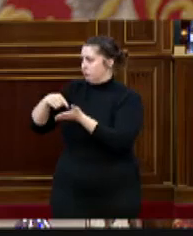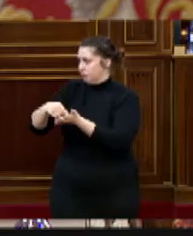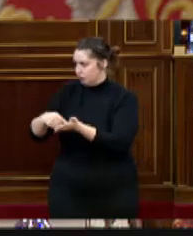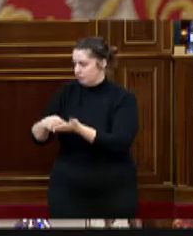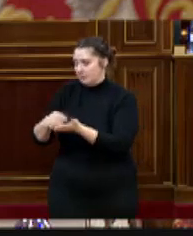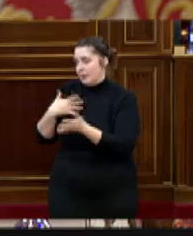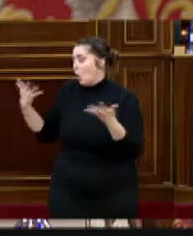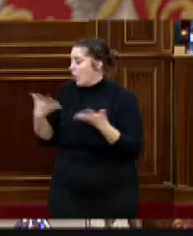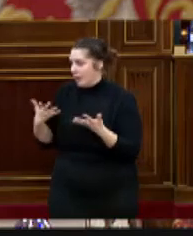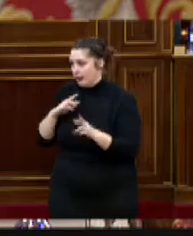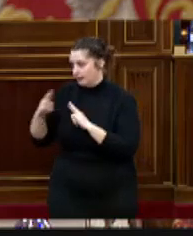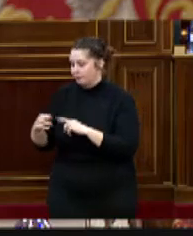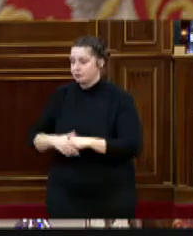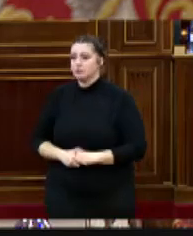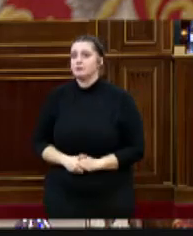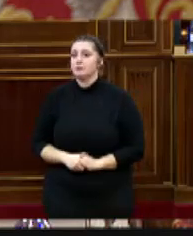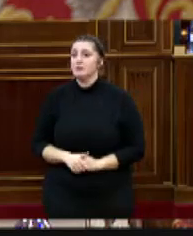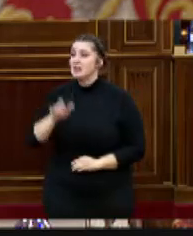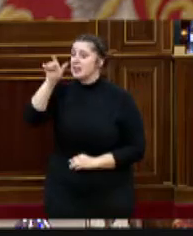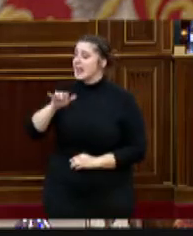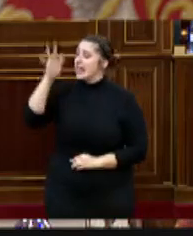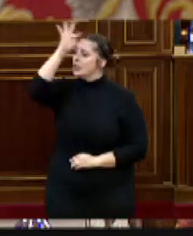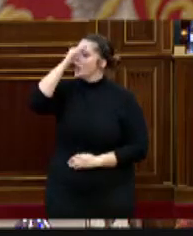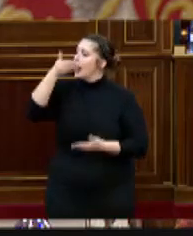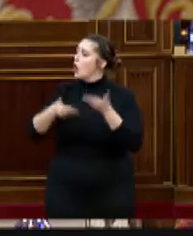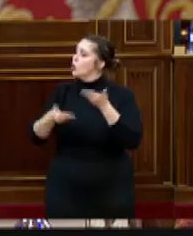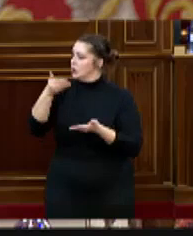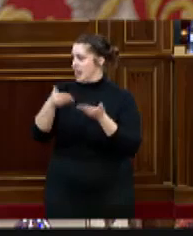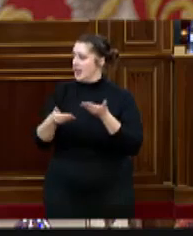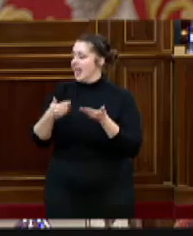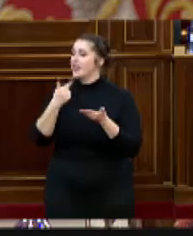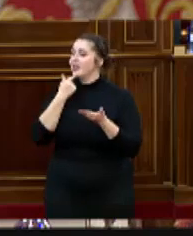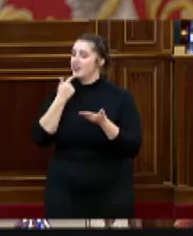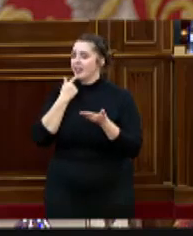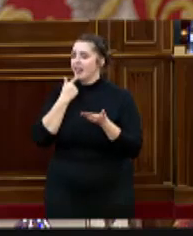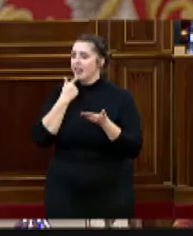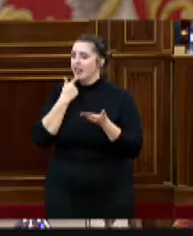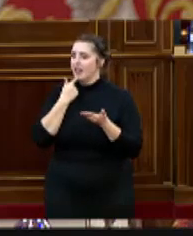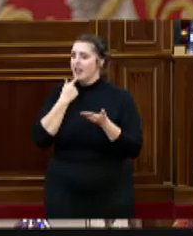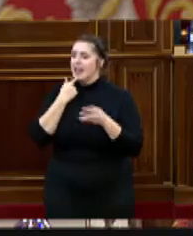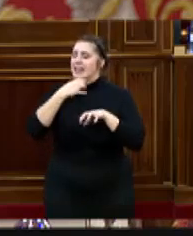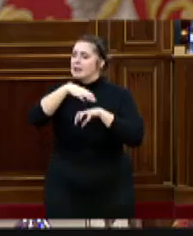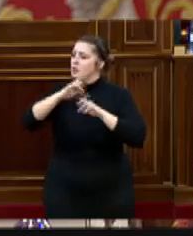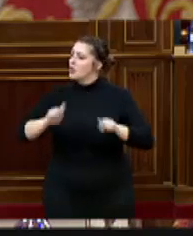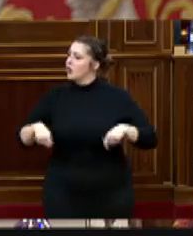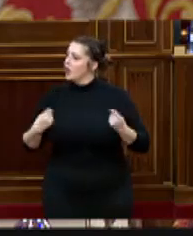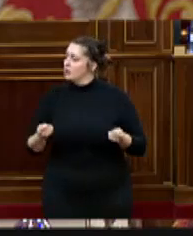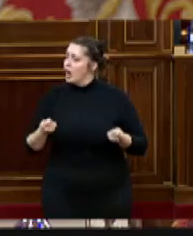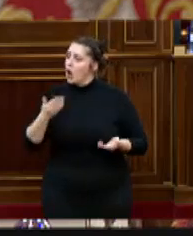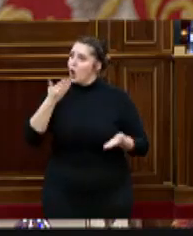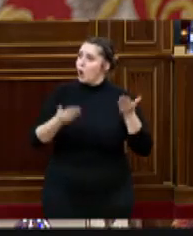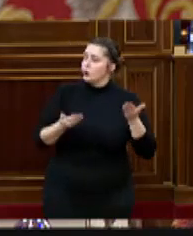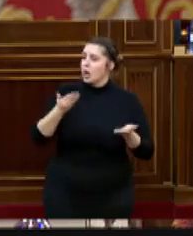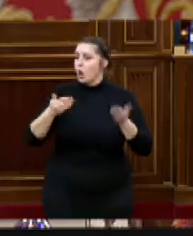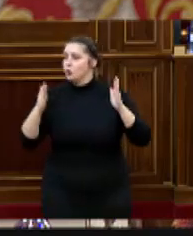John rols en su teoría de la justicia que la distribución natural no es justa ni injusta